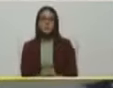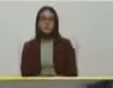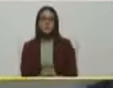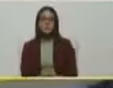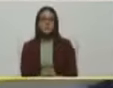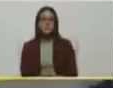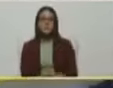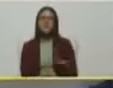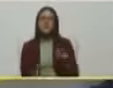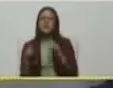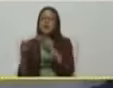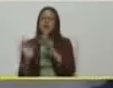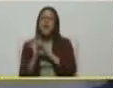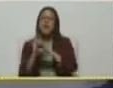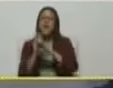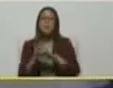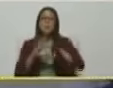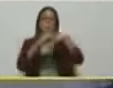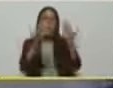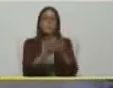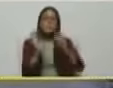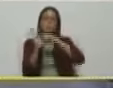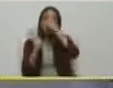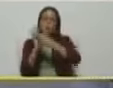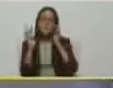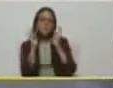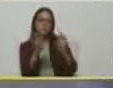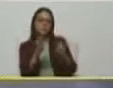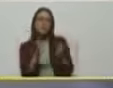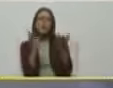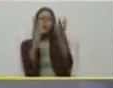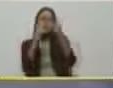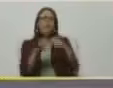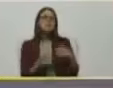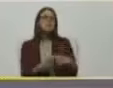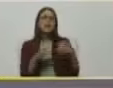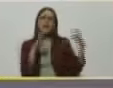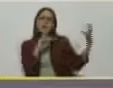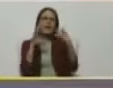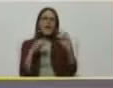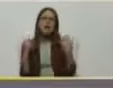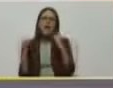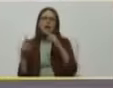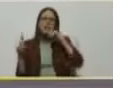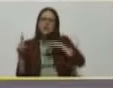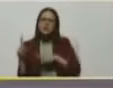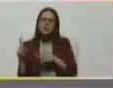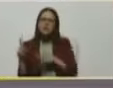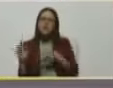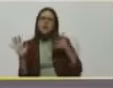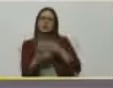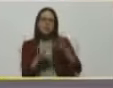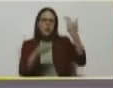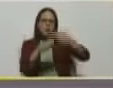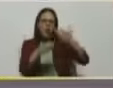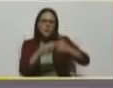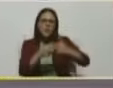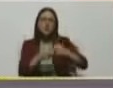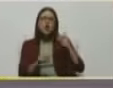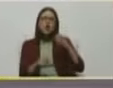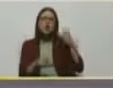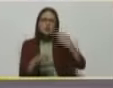Y es un ejemplo para el mundo entero. ¿Cuántas guerras ha habido por gas y petróleo en el